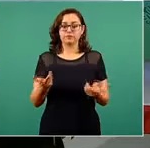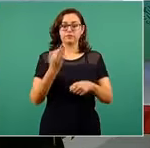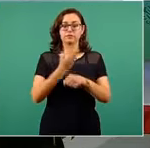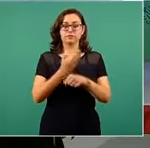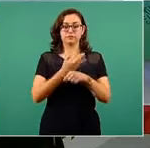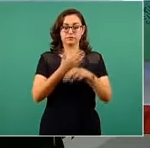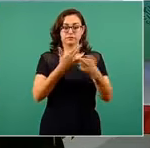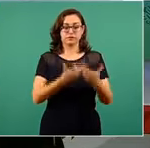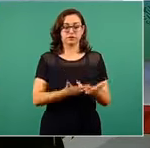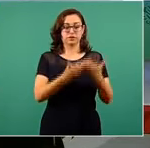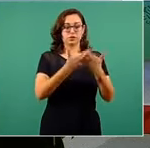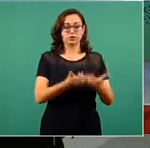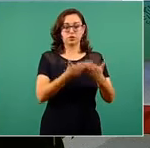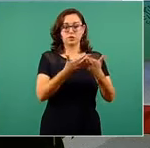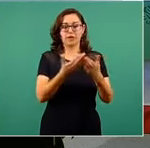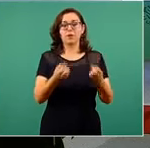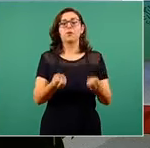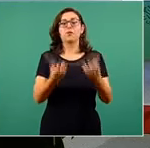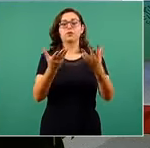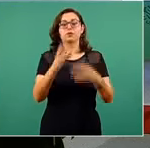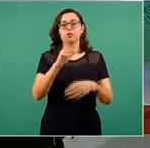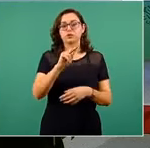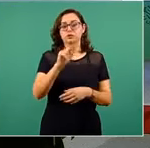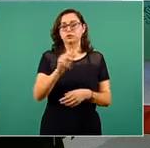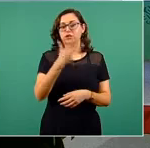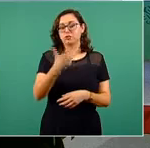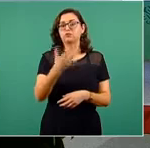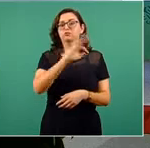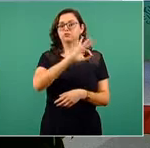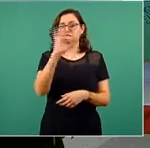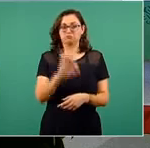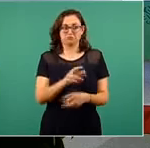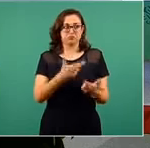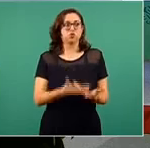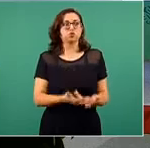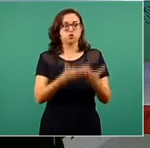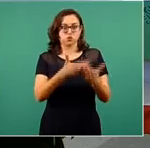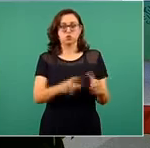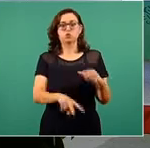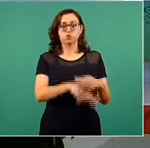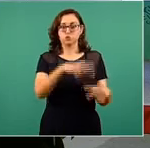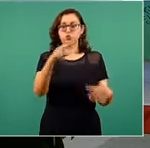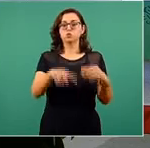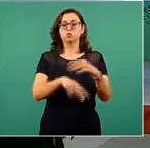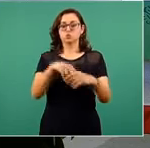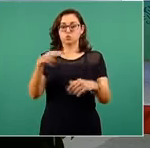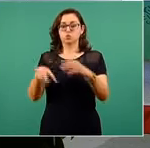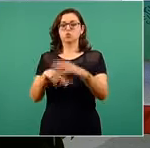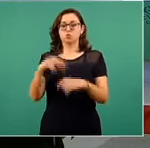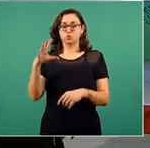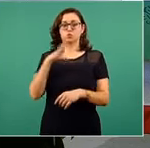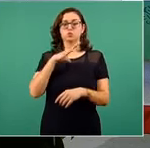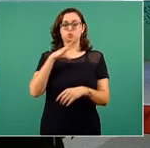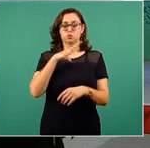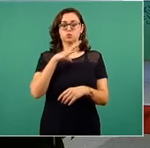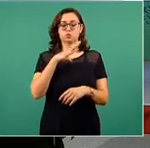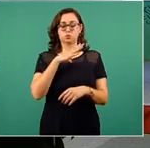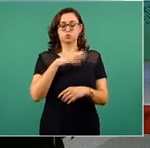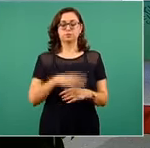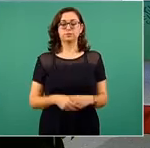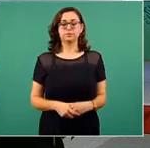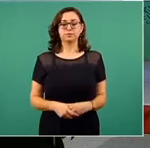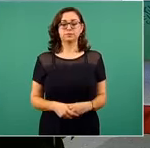siendo más del casi el 88% de camas que siguen estando disponibles para la atención de